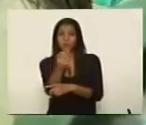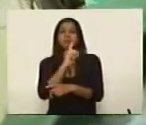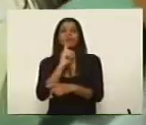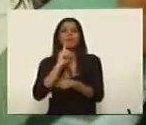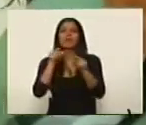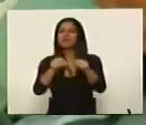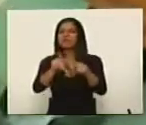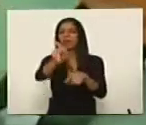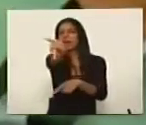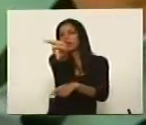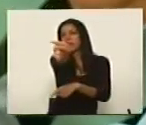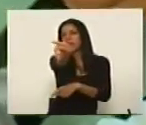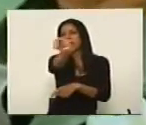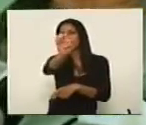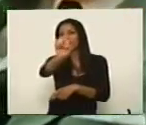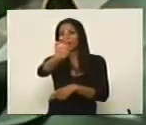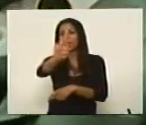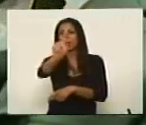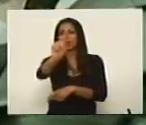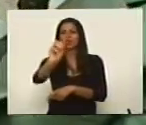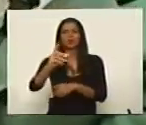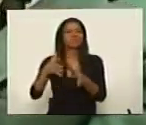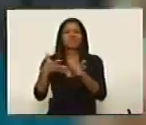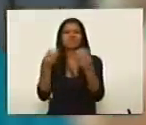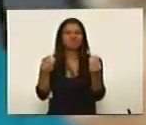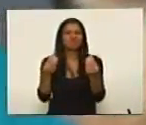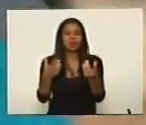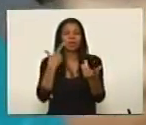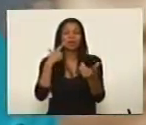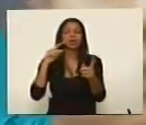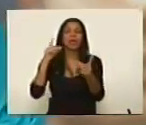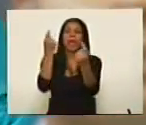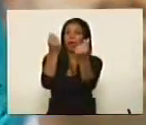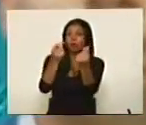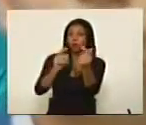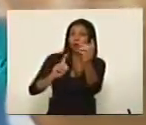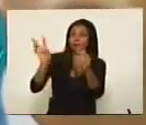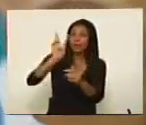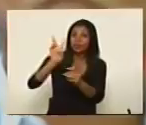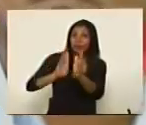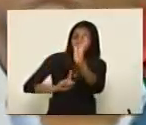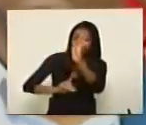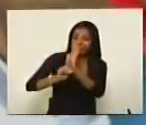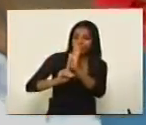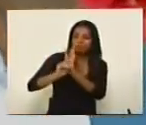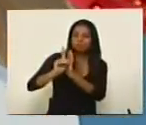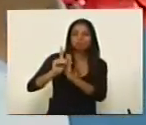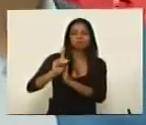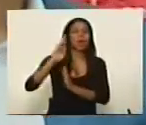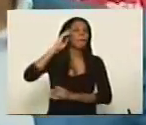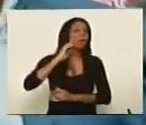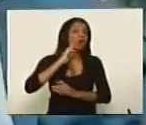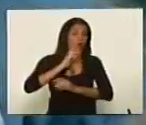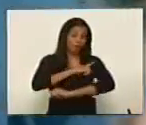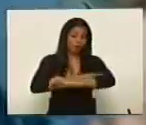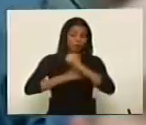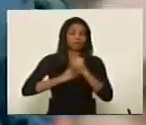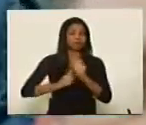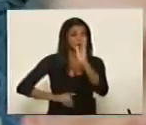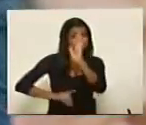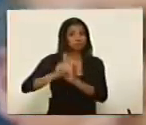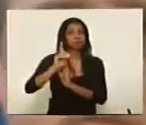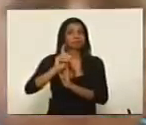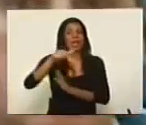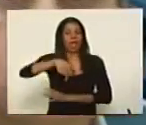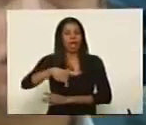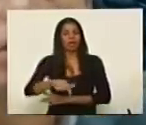a fortalecer la economía nacional, llamada a fortalecer nuestro bolívar como moneda nacional. Y bueno, desde aquí,